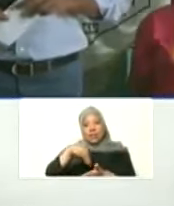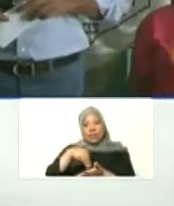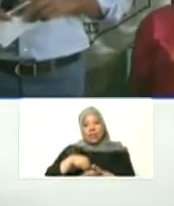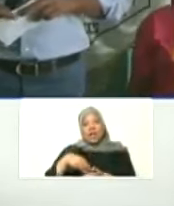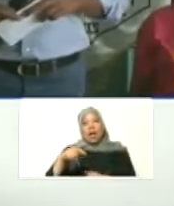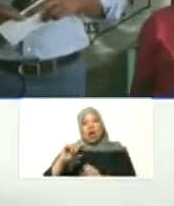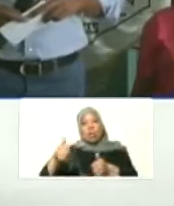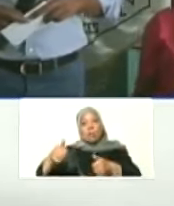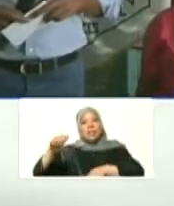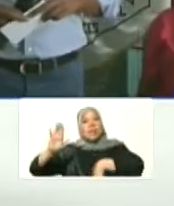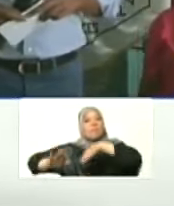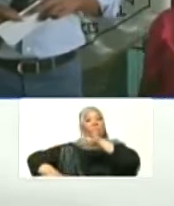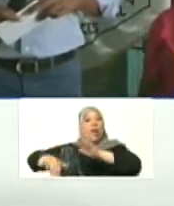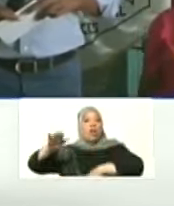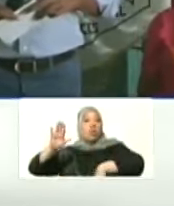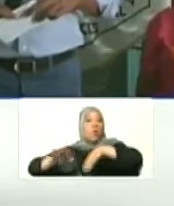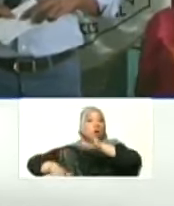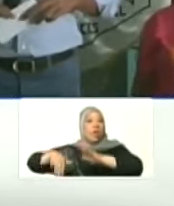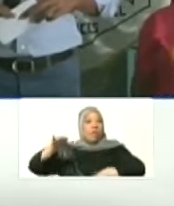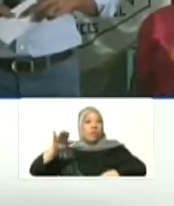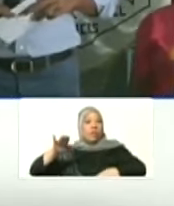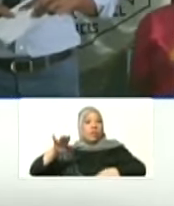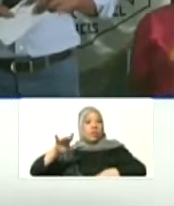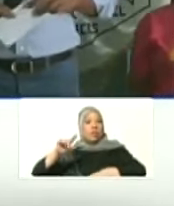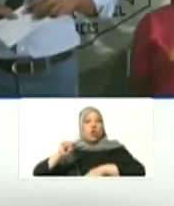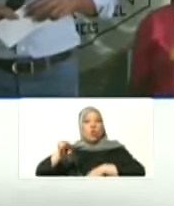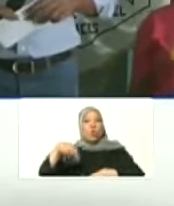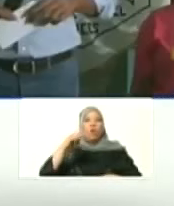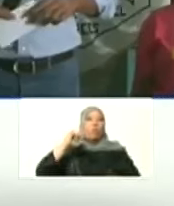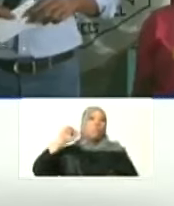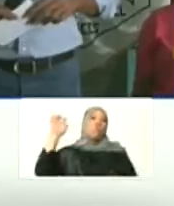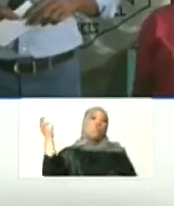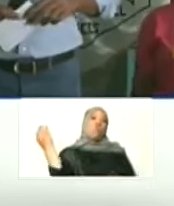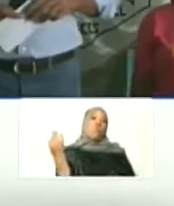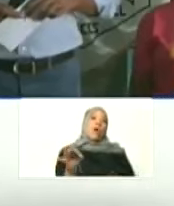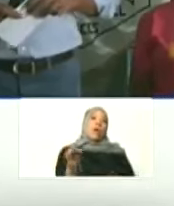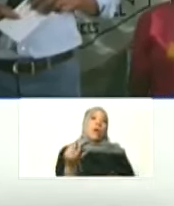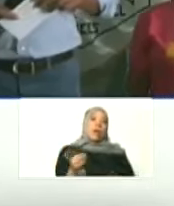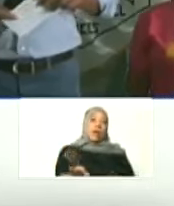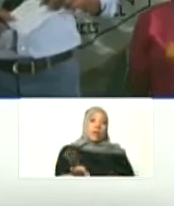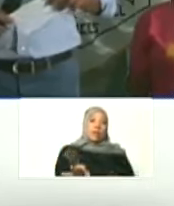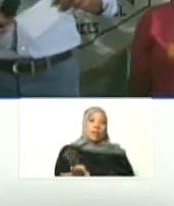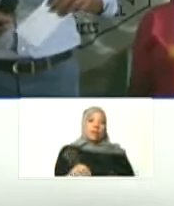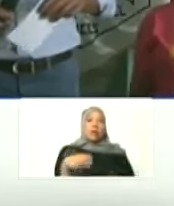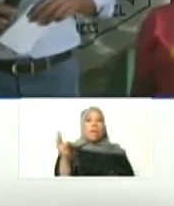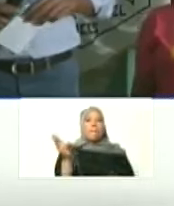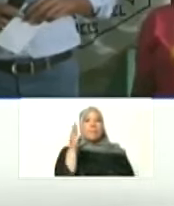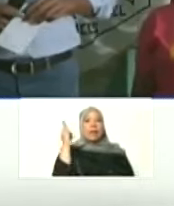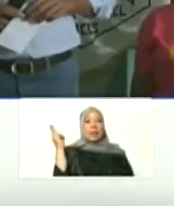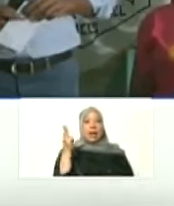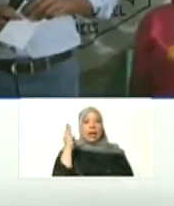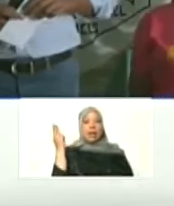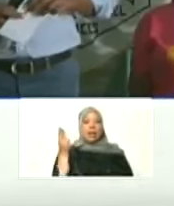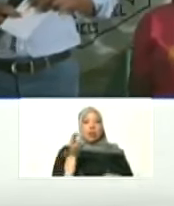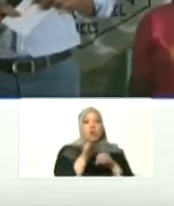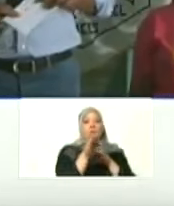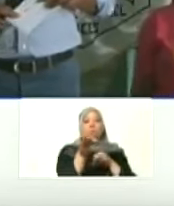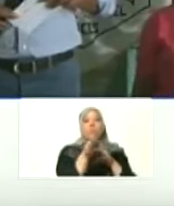Barlovento, pasando por Guarenas, Guatire, pasando por el Gran Petare y todo el municipio de